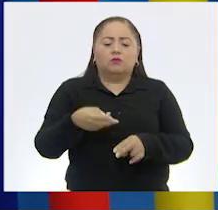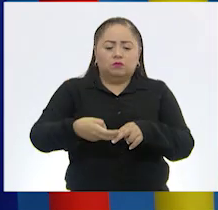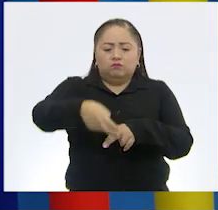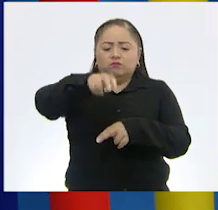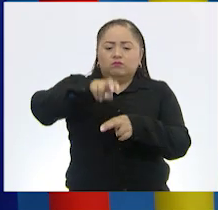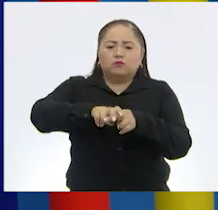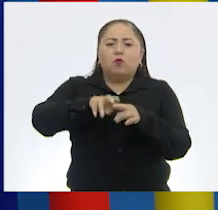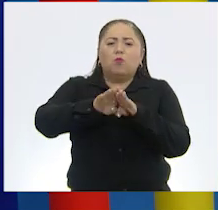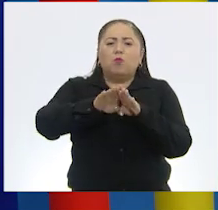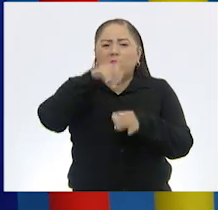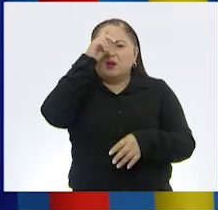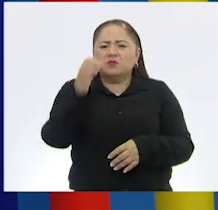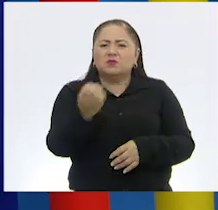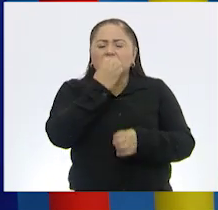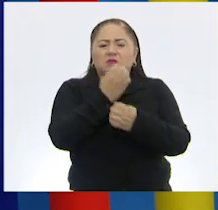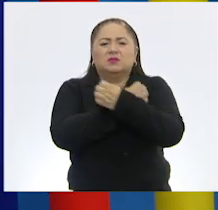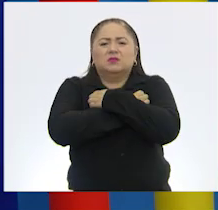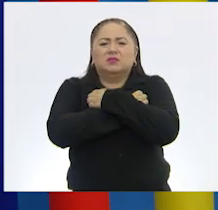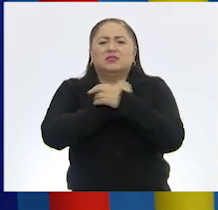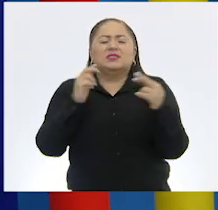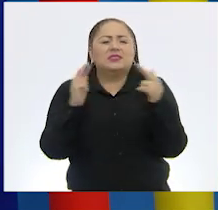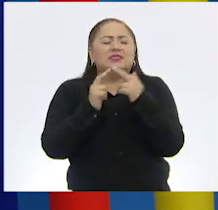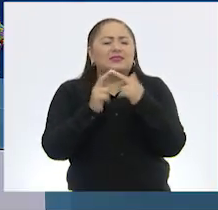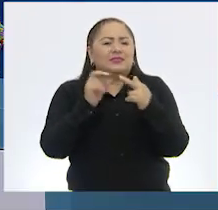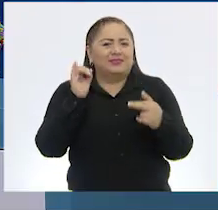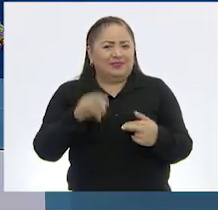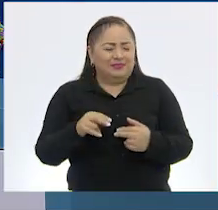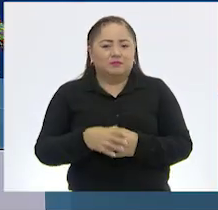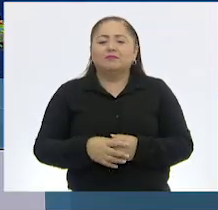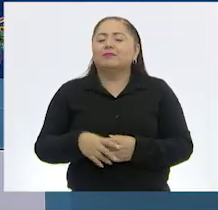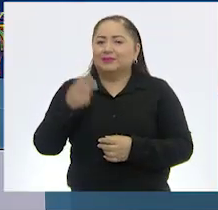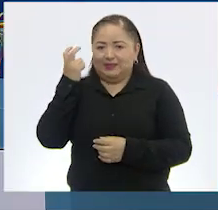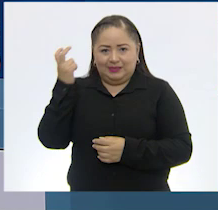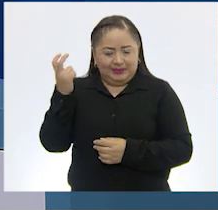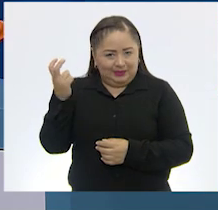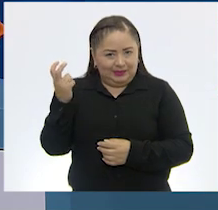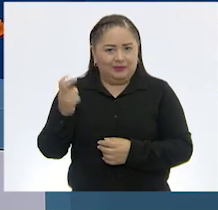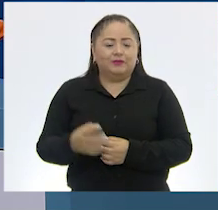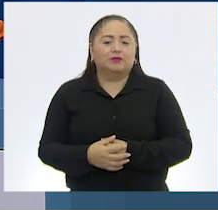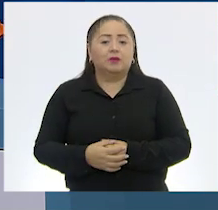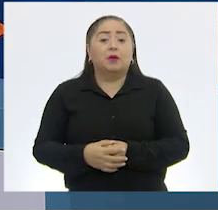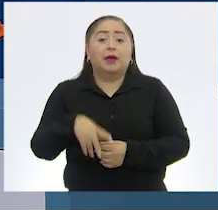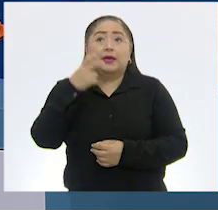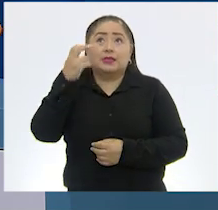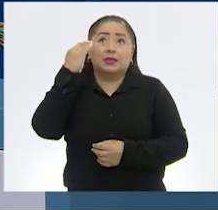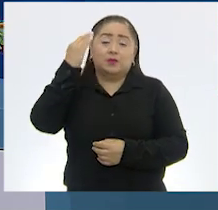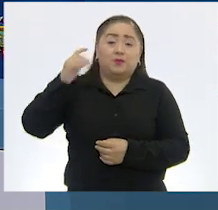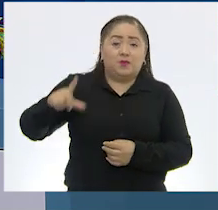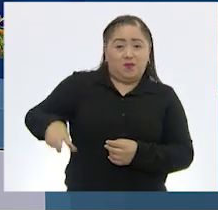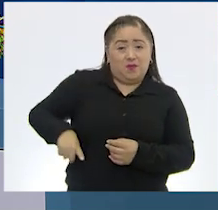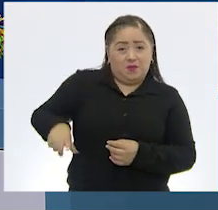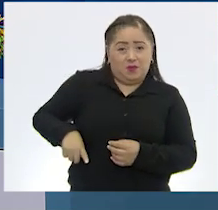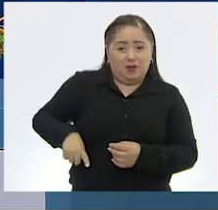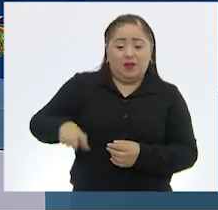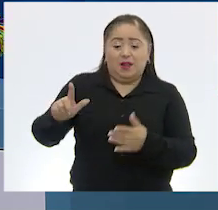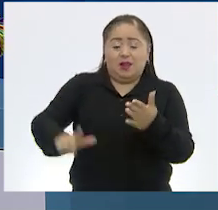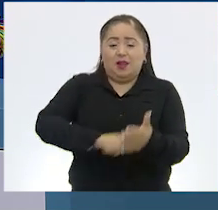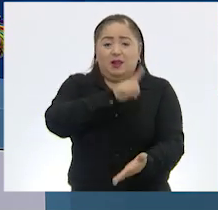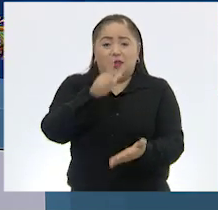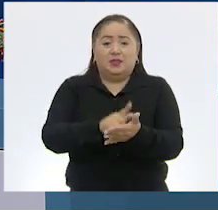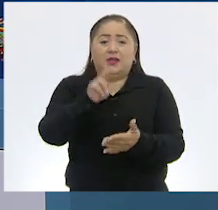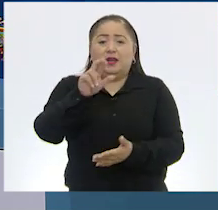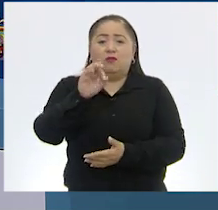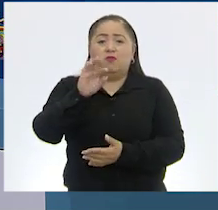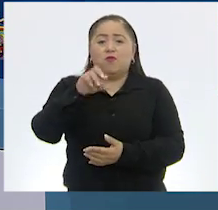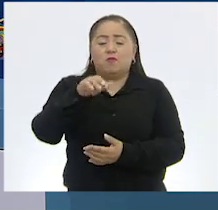las bases de la educación laica. Muy bien, Juan Carlos, es correcto. Durante el gobierno de Lerdo de Tejada, las leyes de reforma